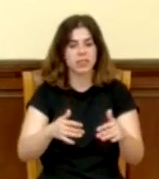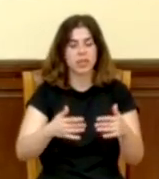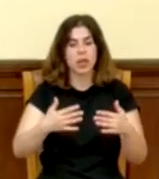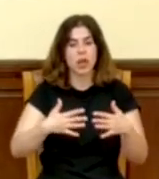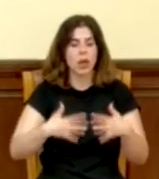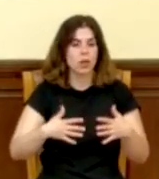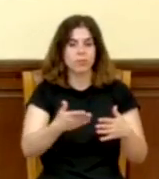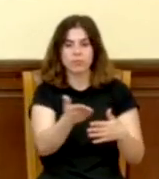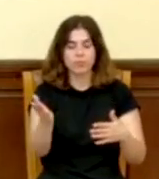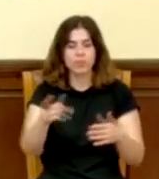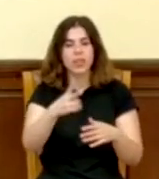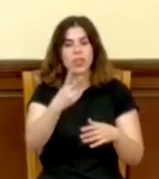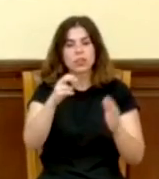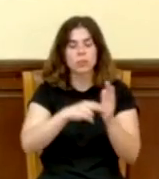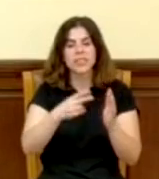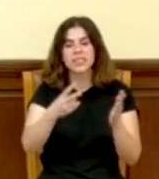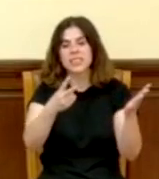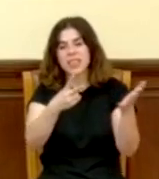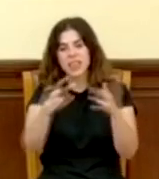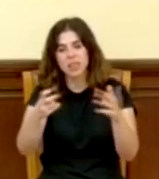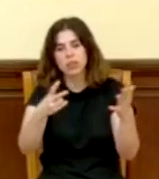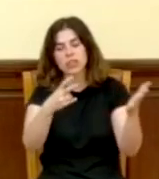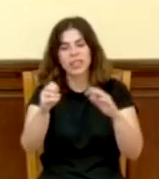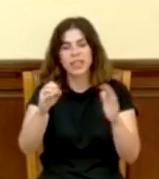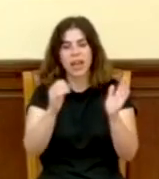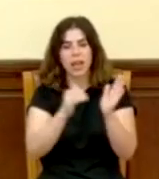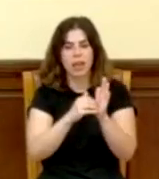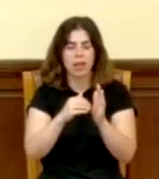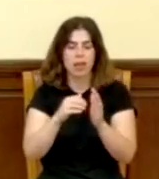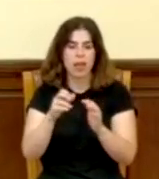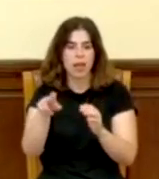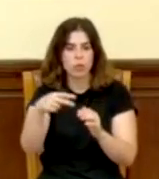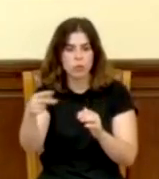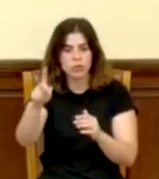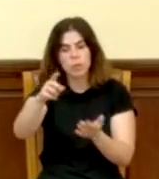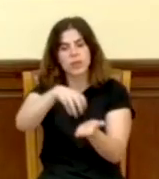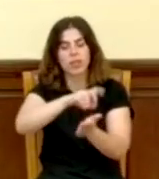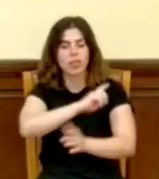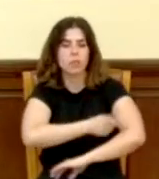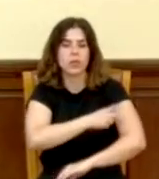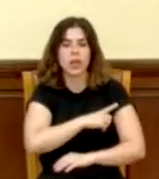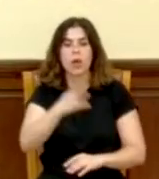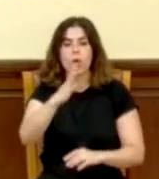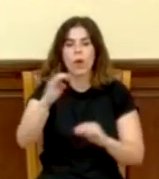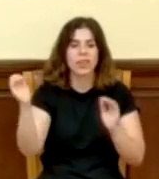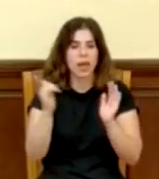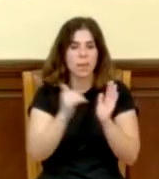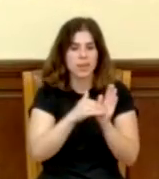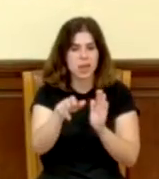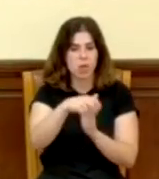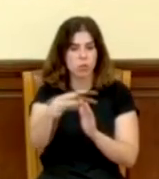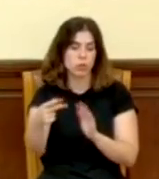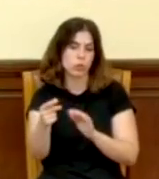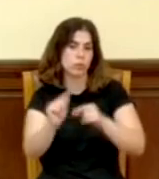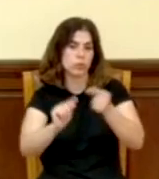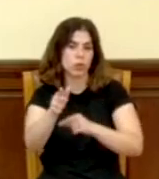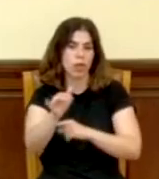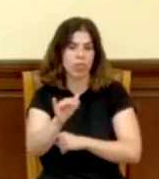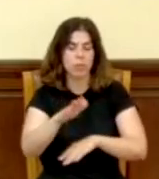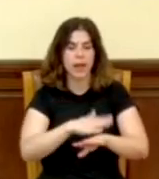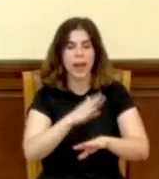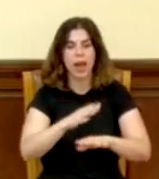200.700 euros. En instalaciones deportivas hay otro importe de 40.000 euros, que como el otro día recordaban ustedes en la comisión, es la